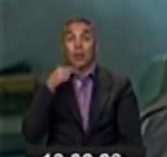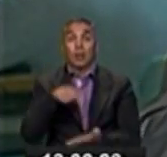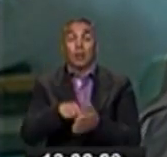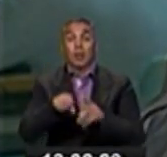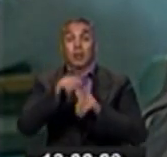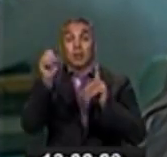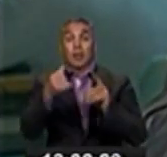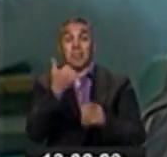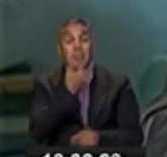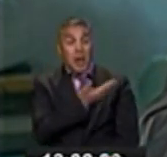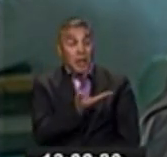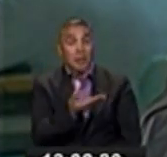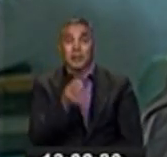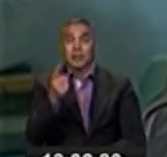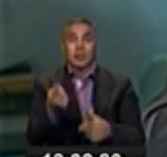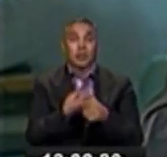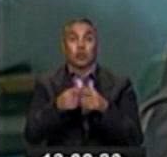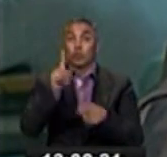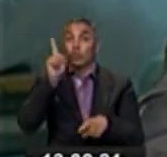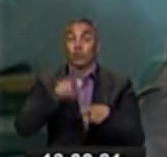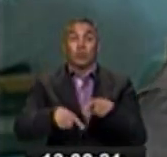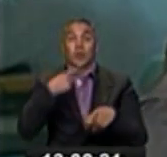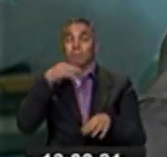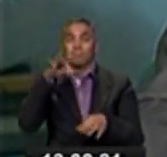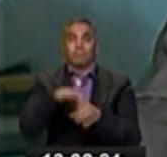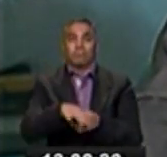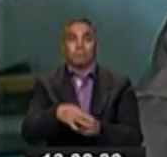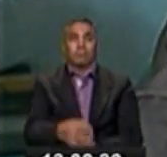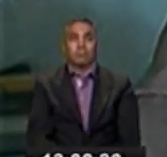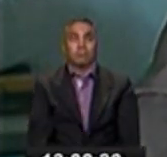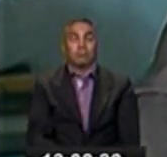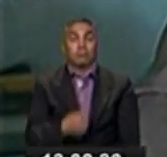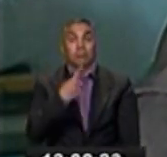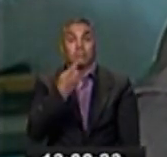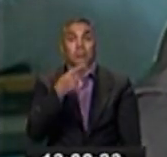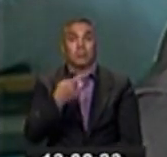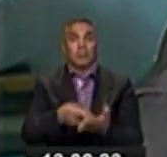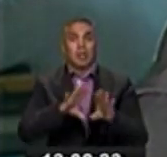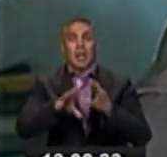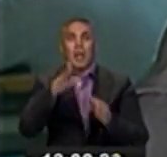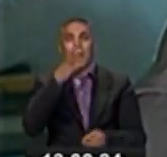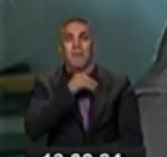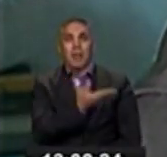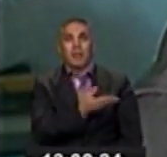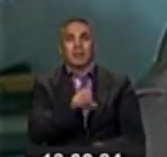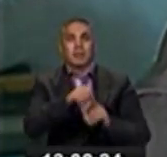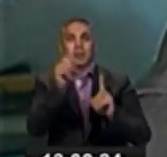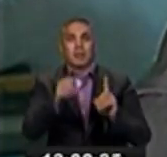sistema informático que maneja la institución. Lo calificó de obsoleto.